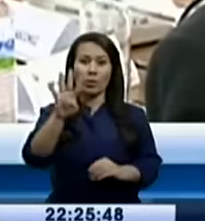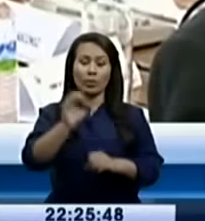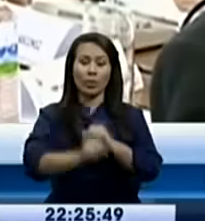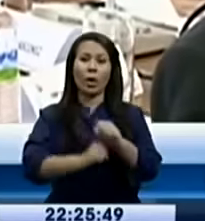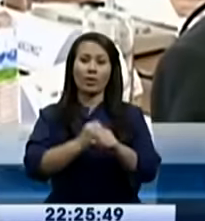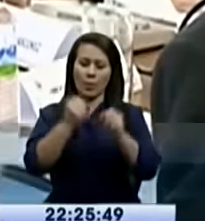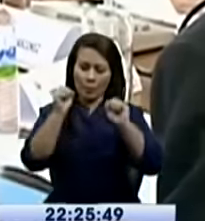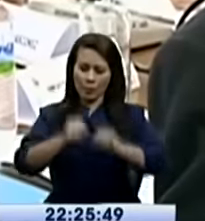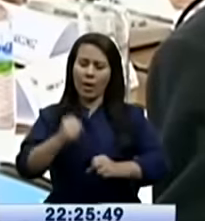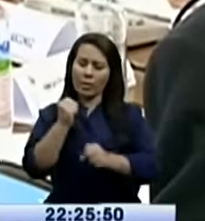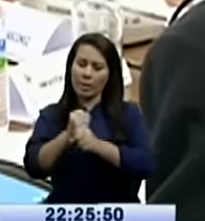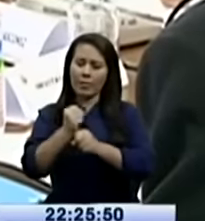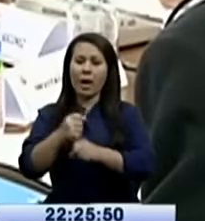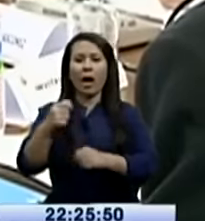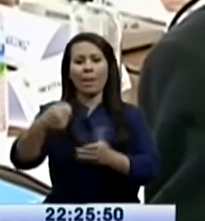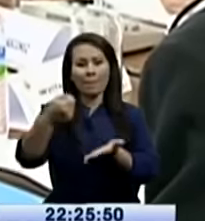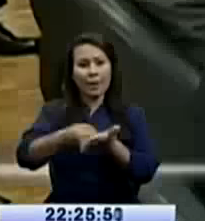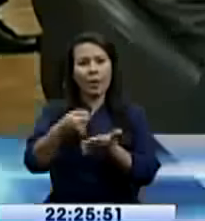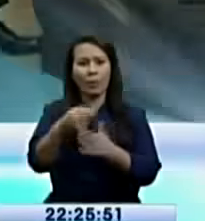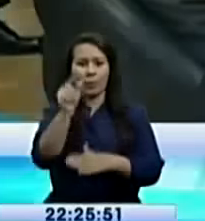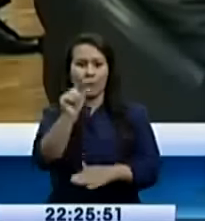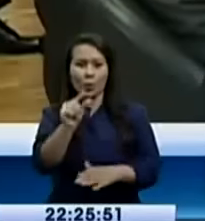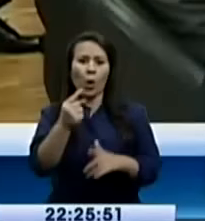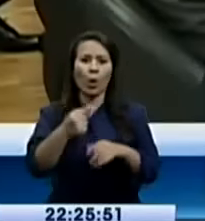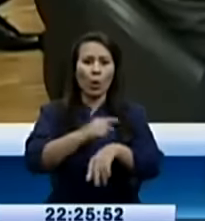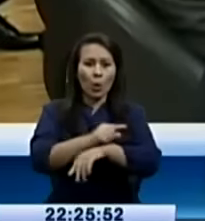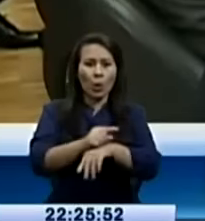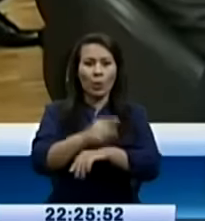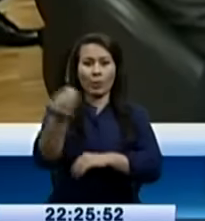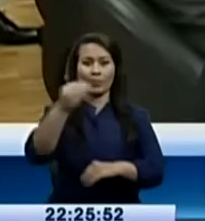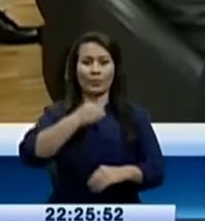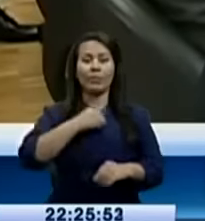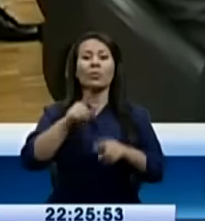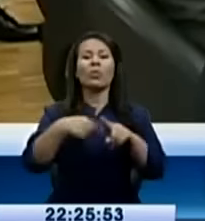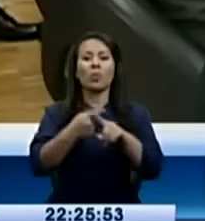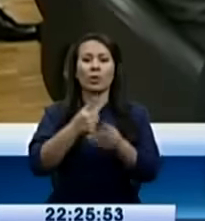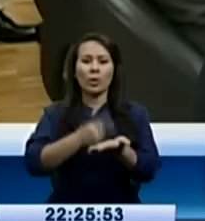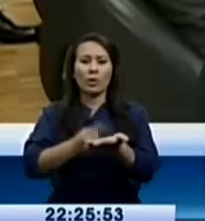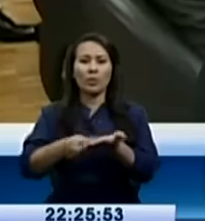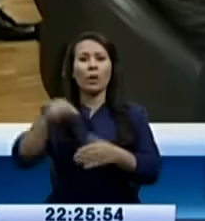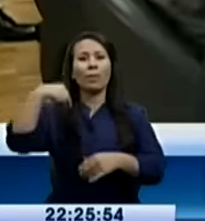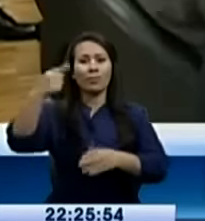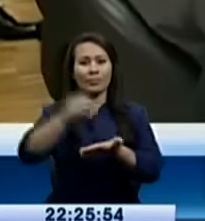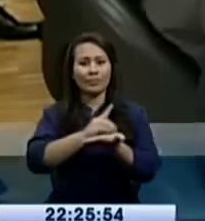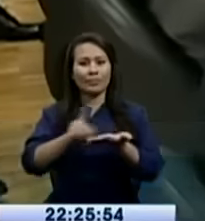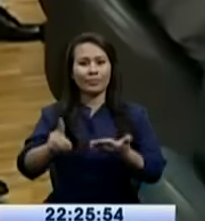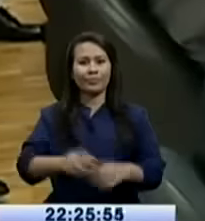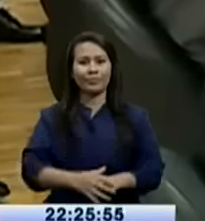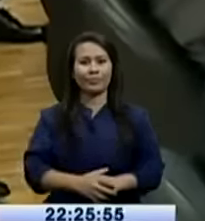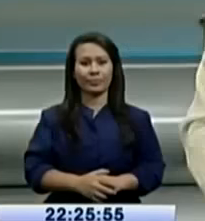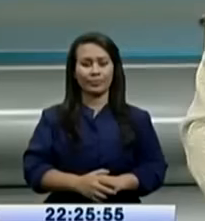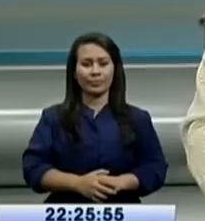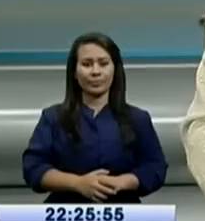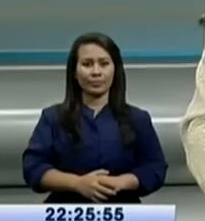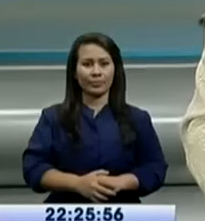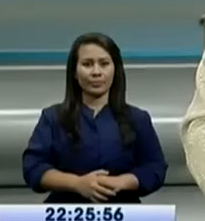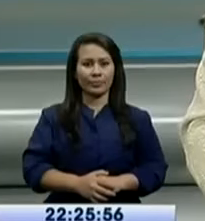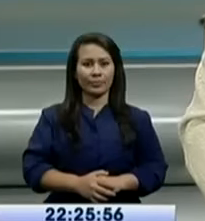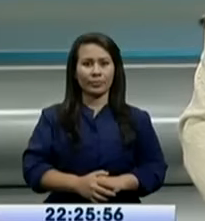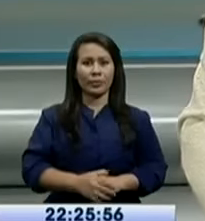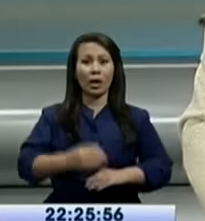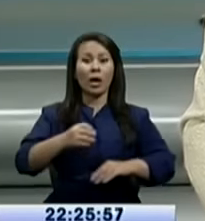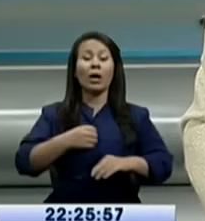Se prevé que este fin de semana estaría listo el informe para primer debate. Informó Santiago Landeta.